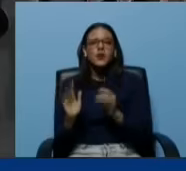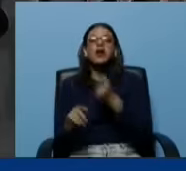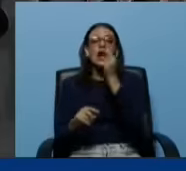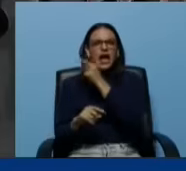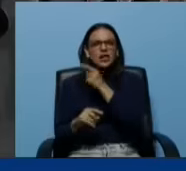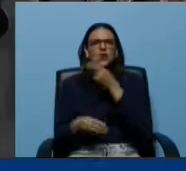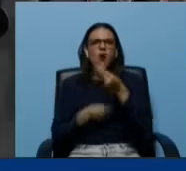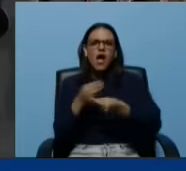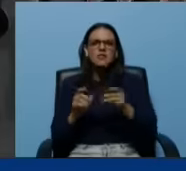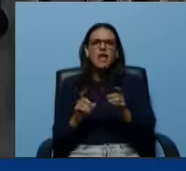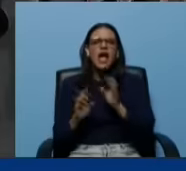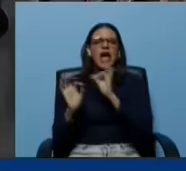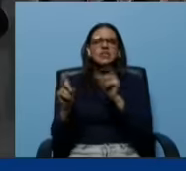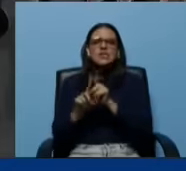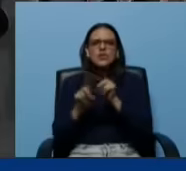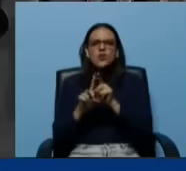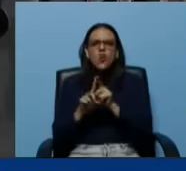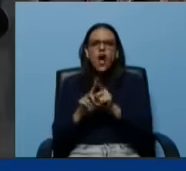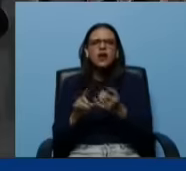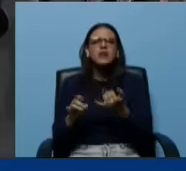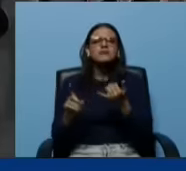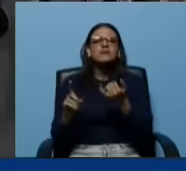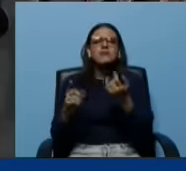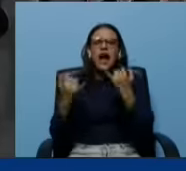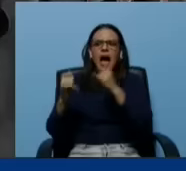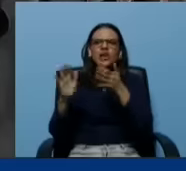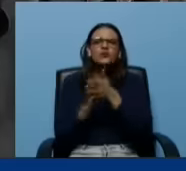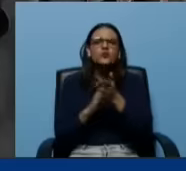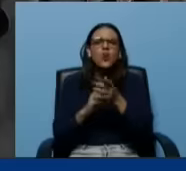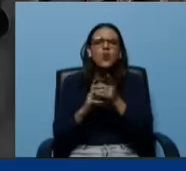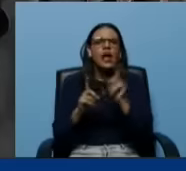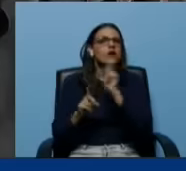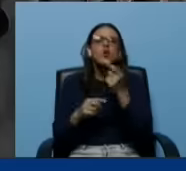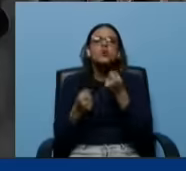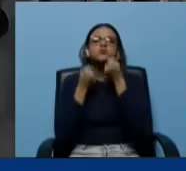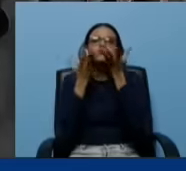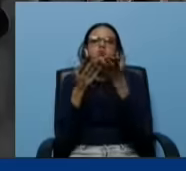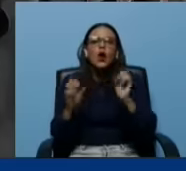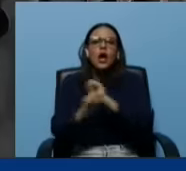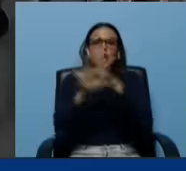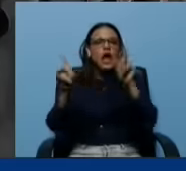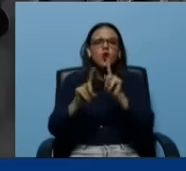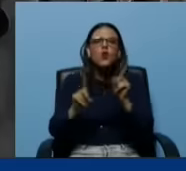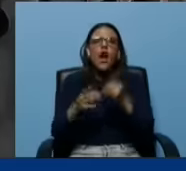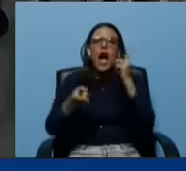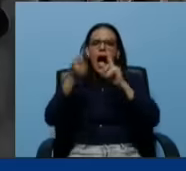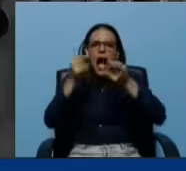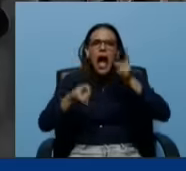tienen un punto ciego imperial que una y otra vez